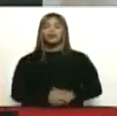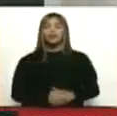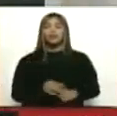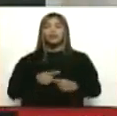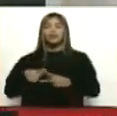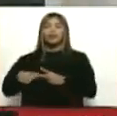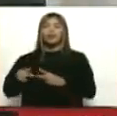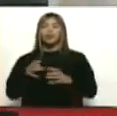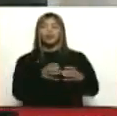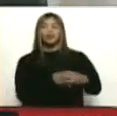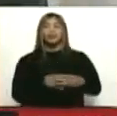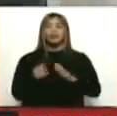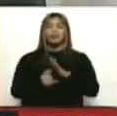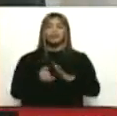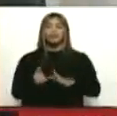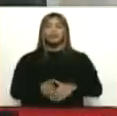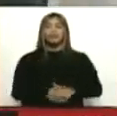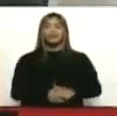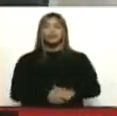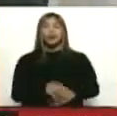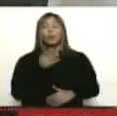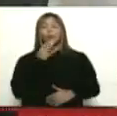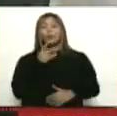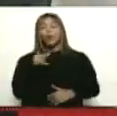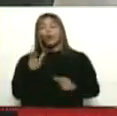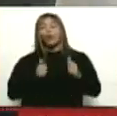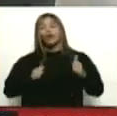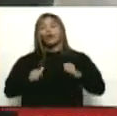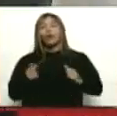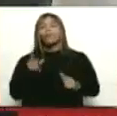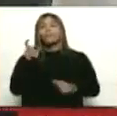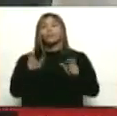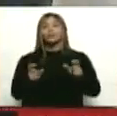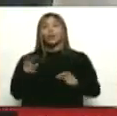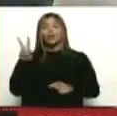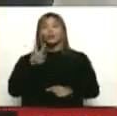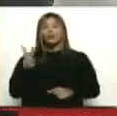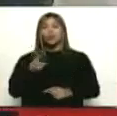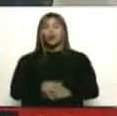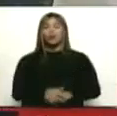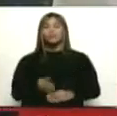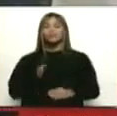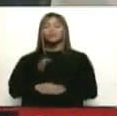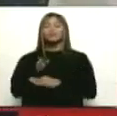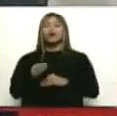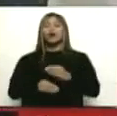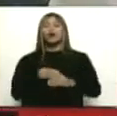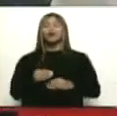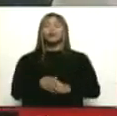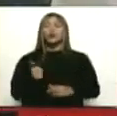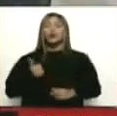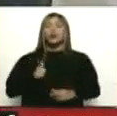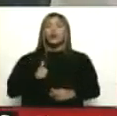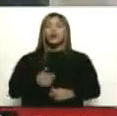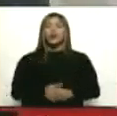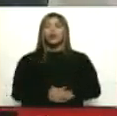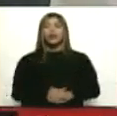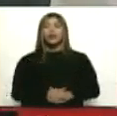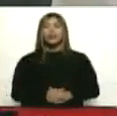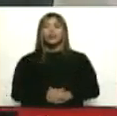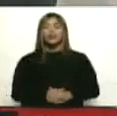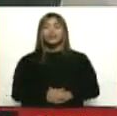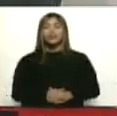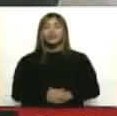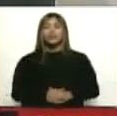oficinas. Cuando cualquier persona venezolana va a realizar cualquier operación, así sea una